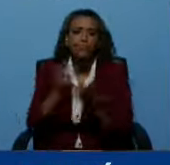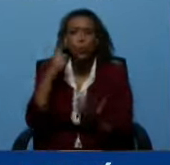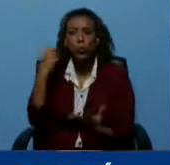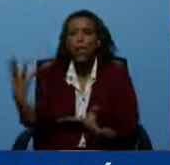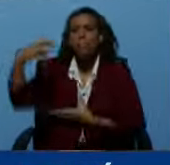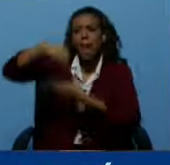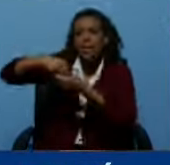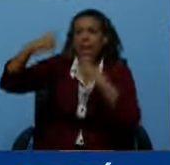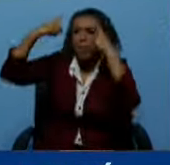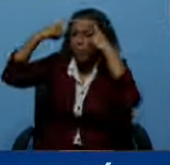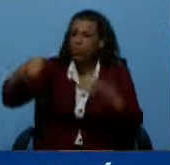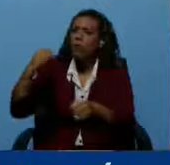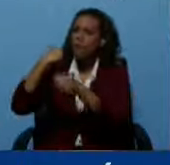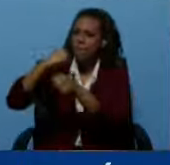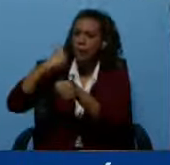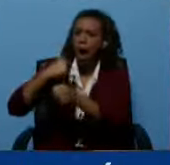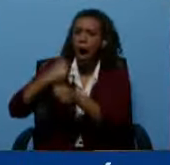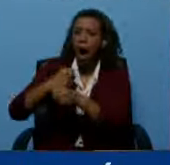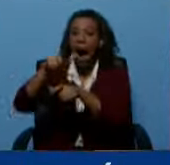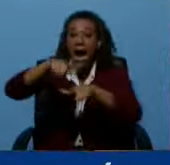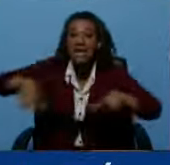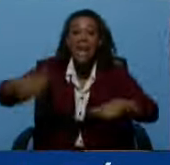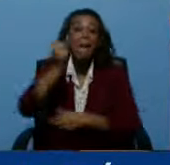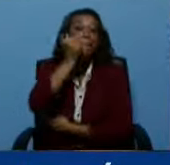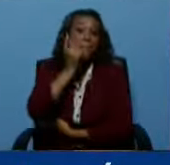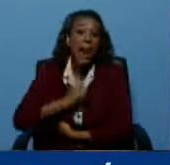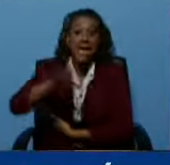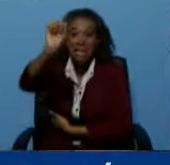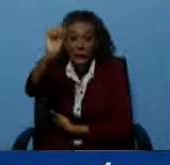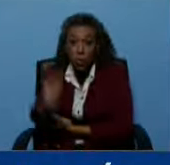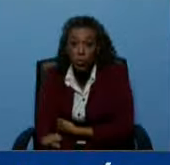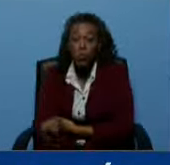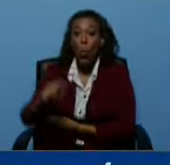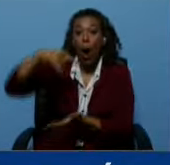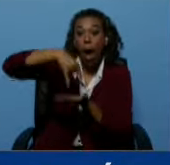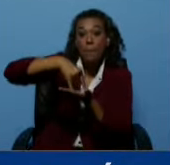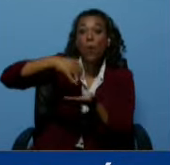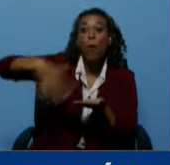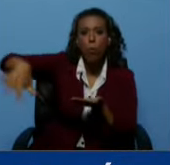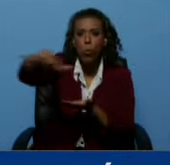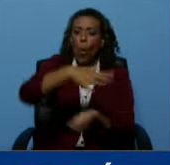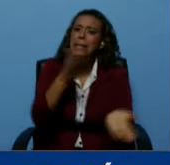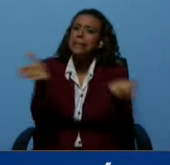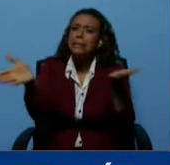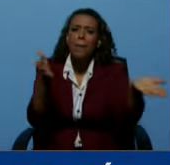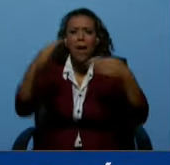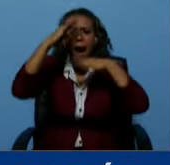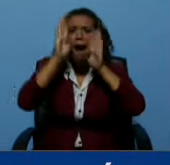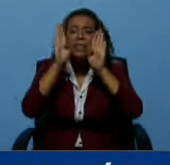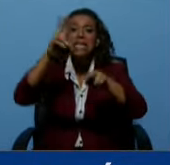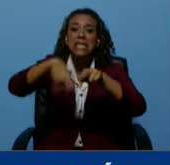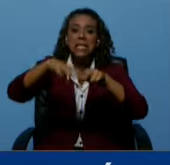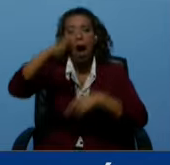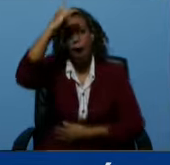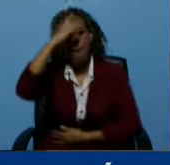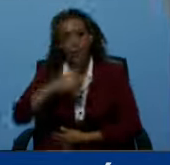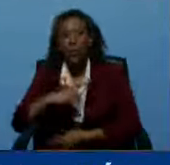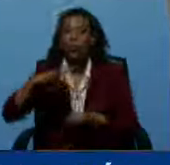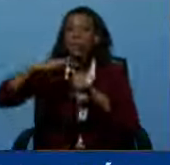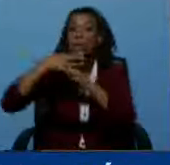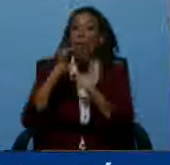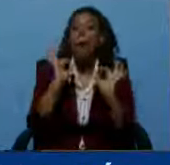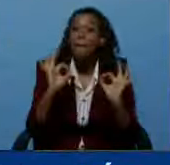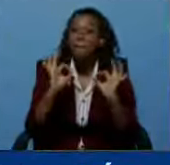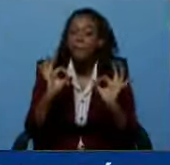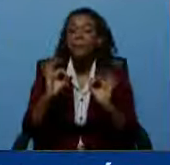estén en esta función. Gracias. Y que aquí en el sur de Valencia tengamos todo este servicio de atención a los niños con alguna condición